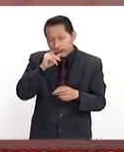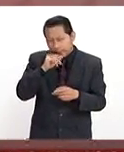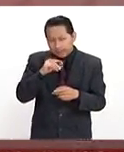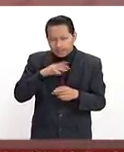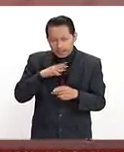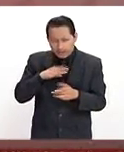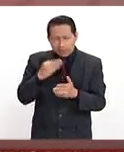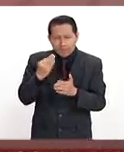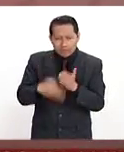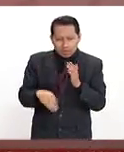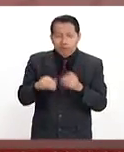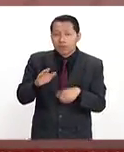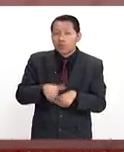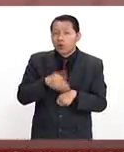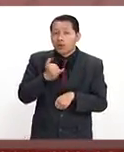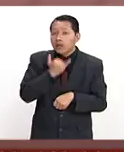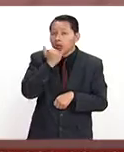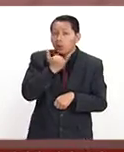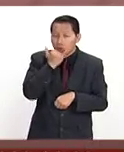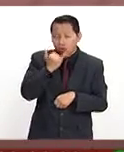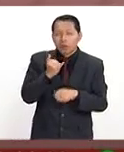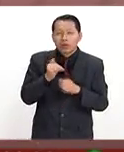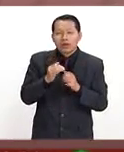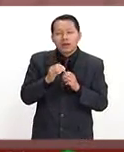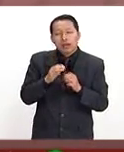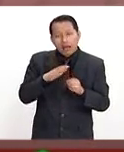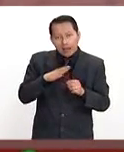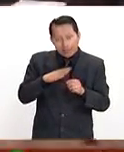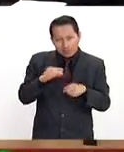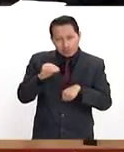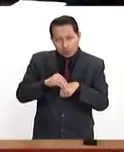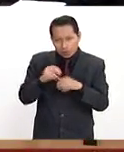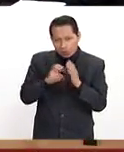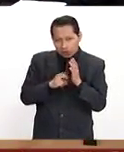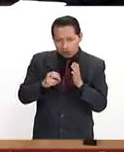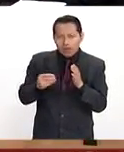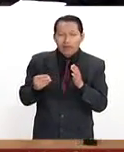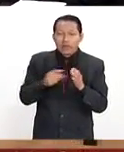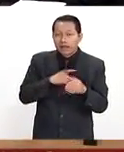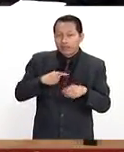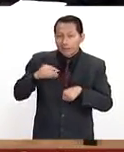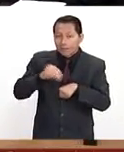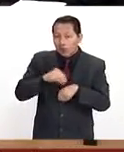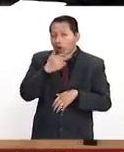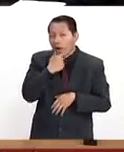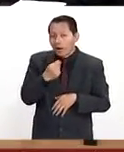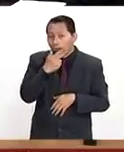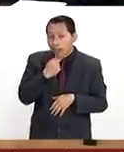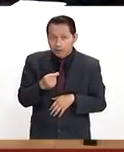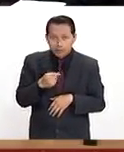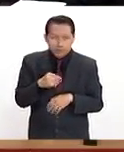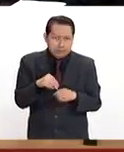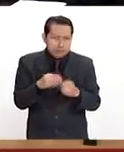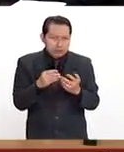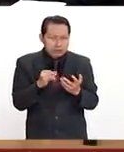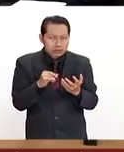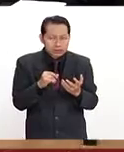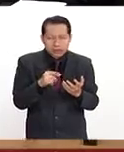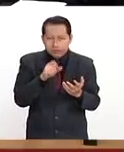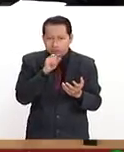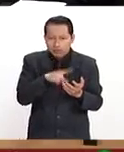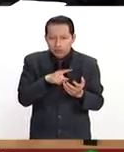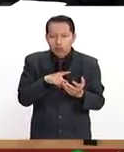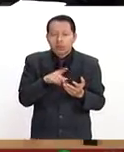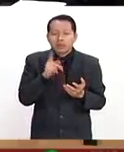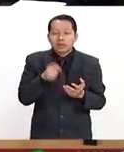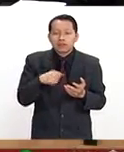categorías. Por error y prometemos corrección, tuvimos que haber metido hombres. Claro, por supuesto. Claro. Pero aquí, digamos, la parte que me gusta